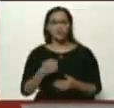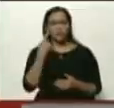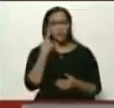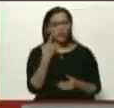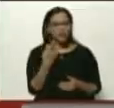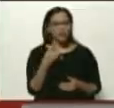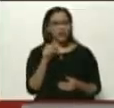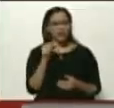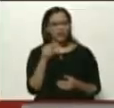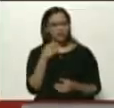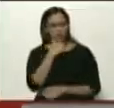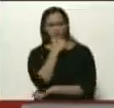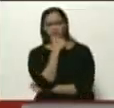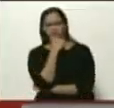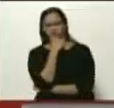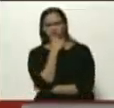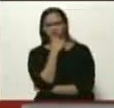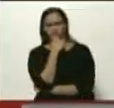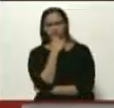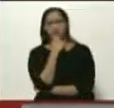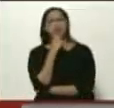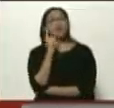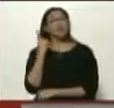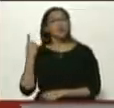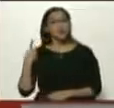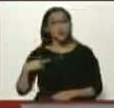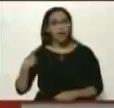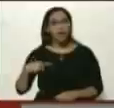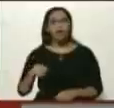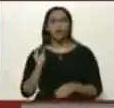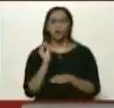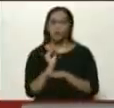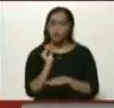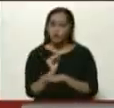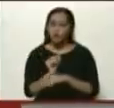y yo llamo la atención. Tengan cuidado con el coronavirus.